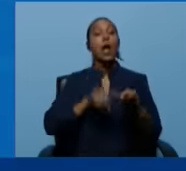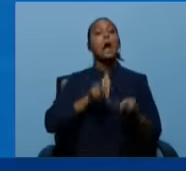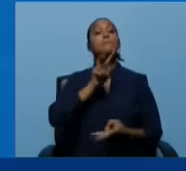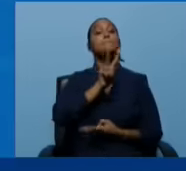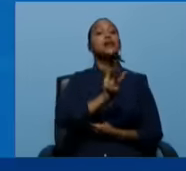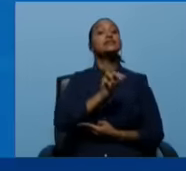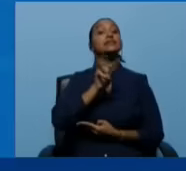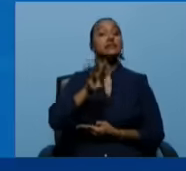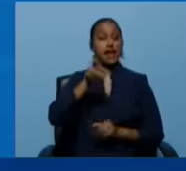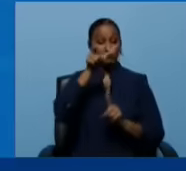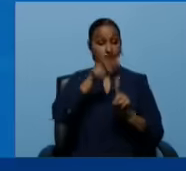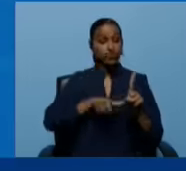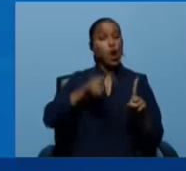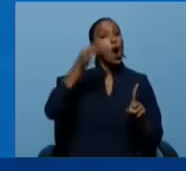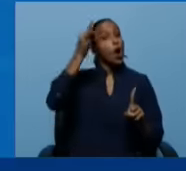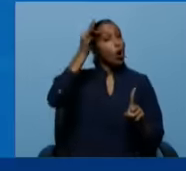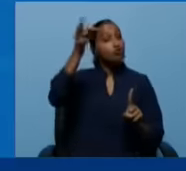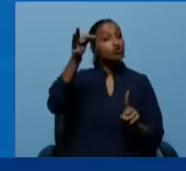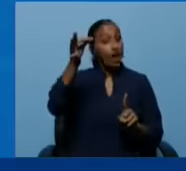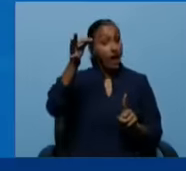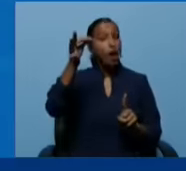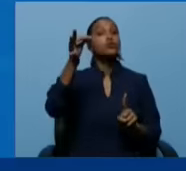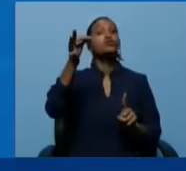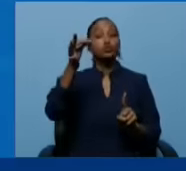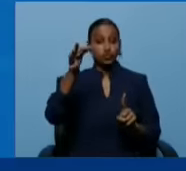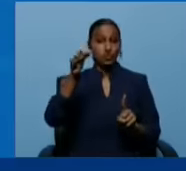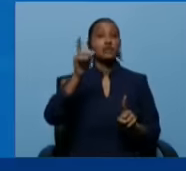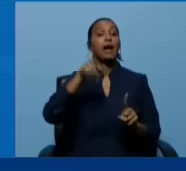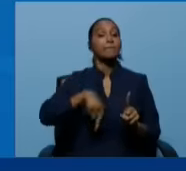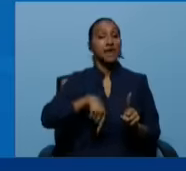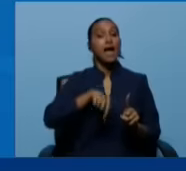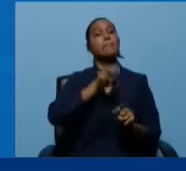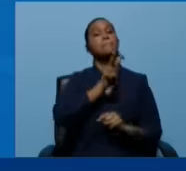y los 335 consejos municipales.